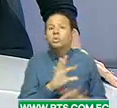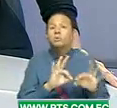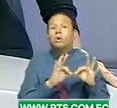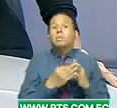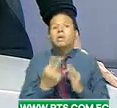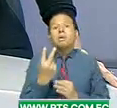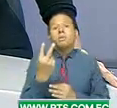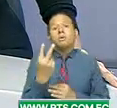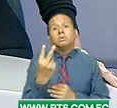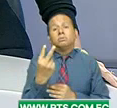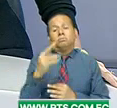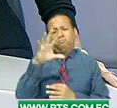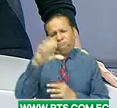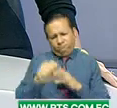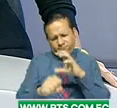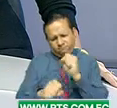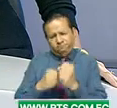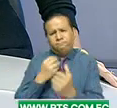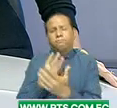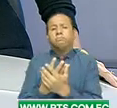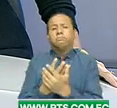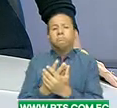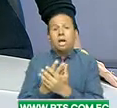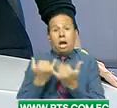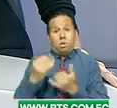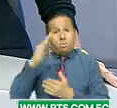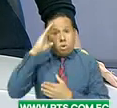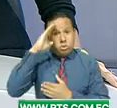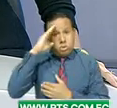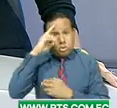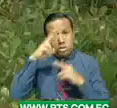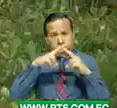quienes fueron detenidos. La DINASED investiga el caso.